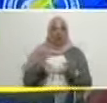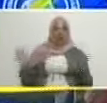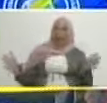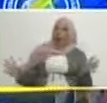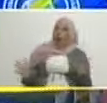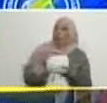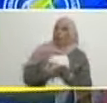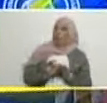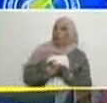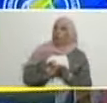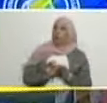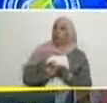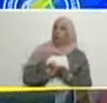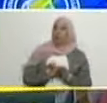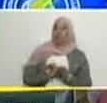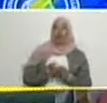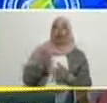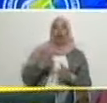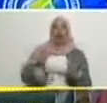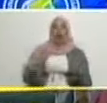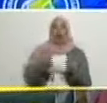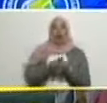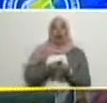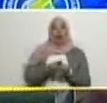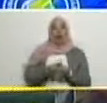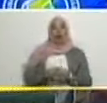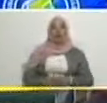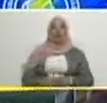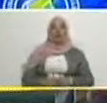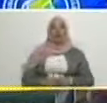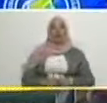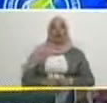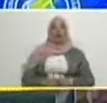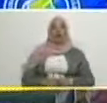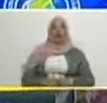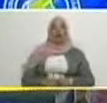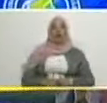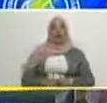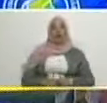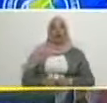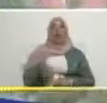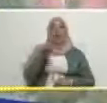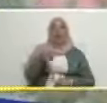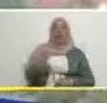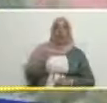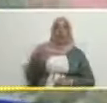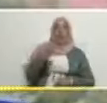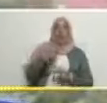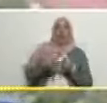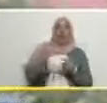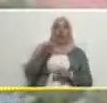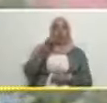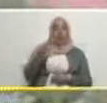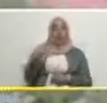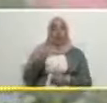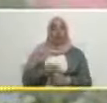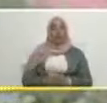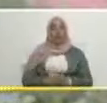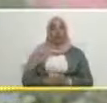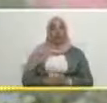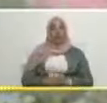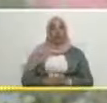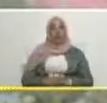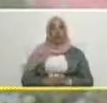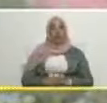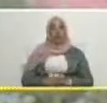a unirnos. Igualmente, bueno, yo ya también me he adelantado otro anuncio, que